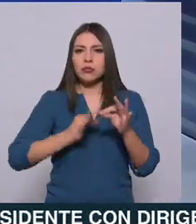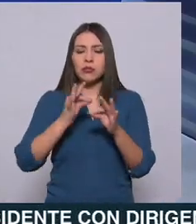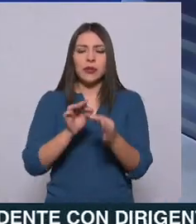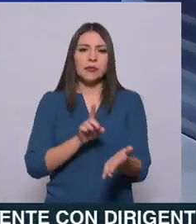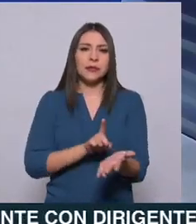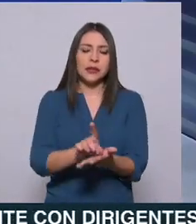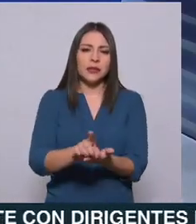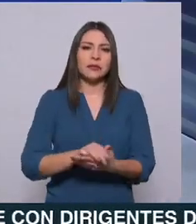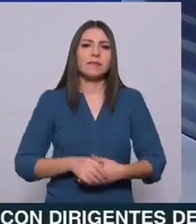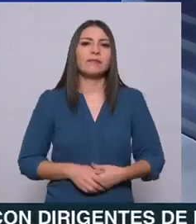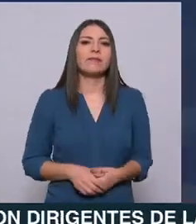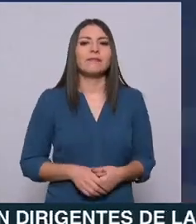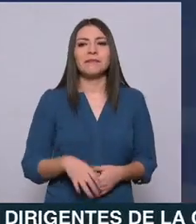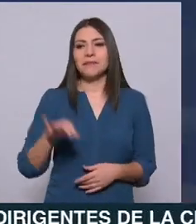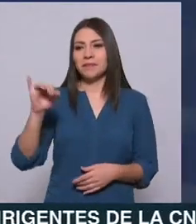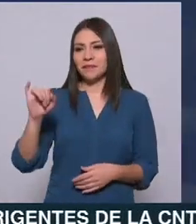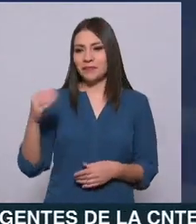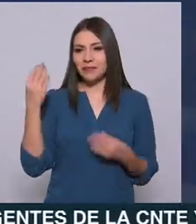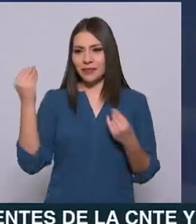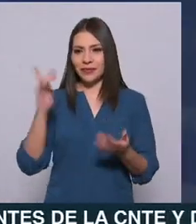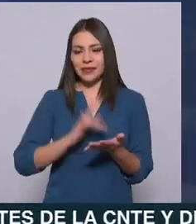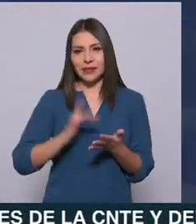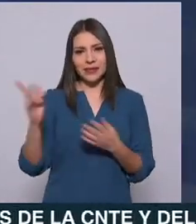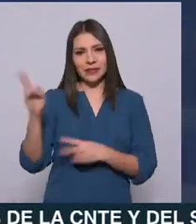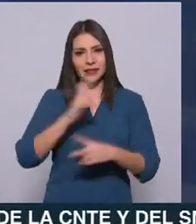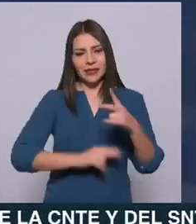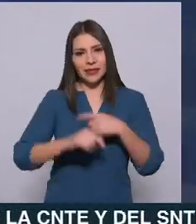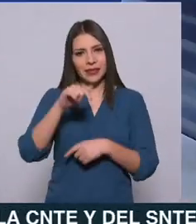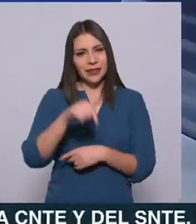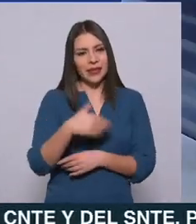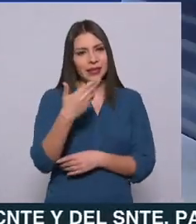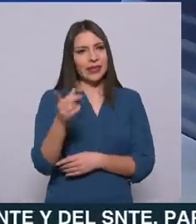es. Diputada, así es. Muchísimas gracias por acompañarnos, un Muchas gusto recibirla gracias. nuevamente aquí en su estamos. casa en Capital 21. Muchas gracias.